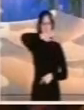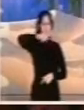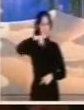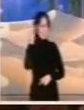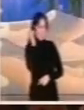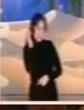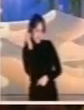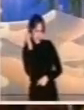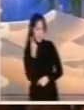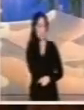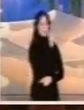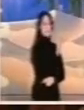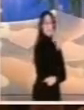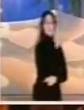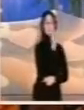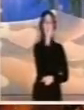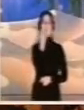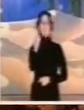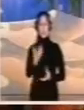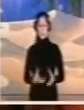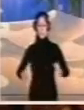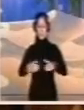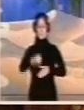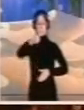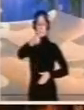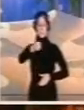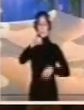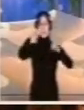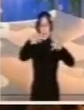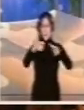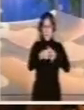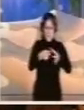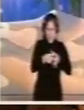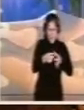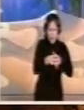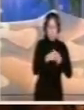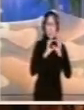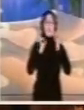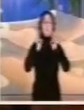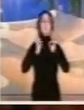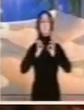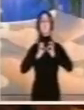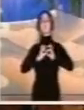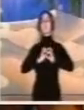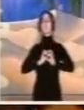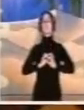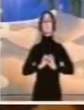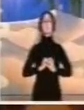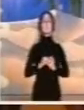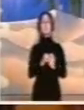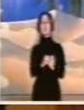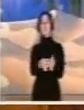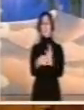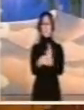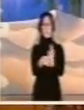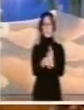ladrona tenía una bolsa llena de monedas de oro, 1000 rubíes, zafiros, ágatas y perlas. delante